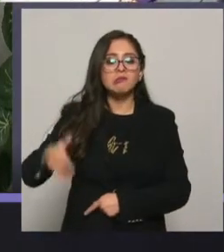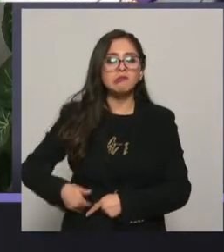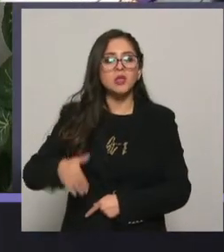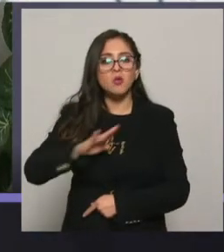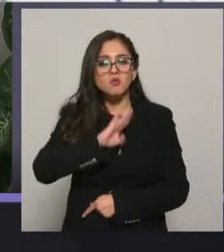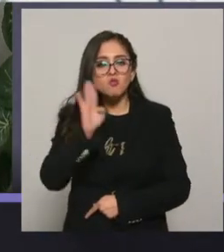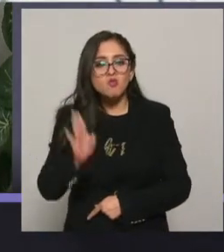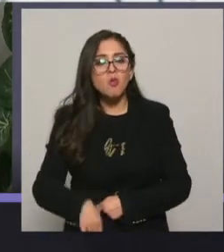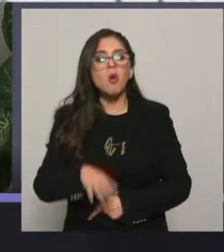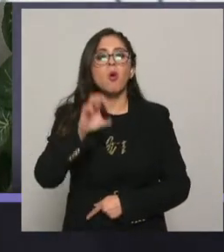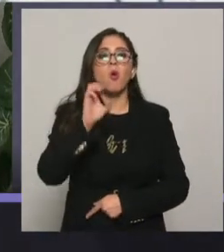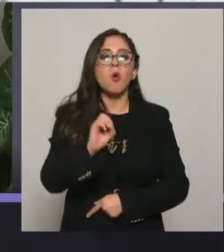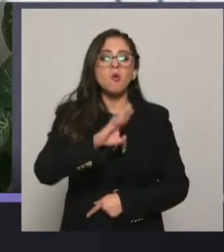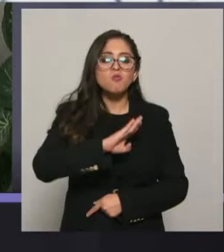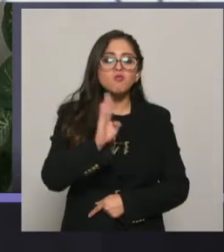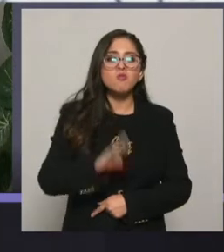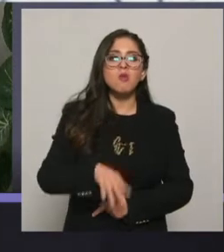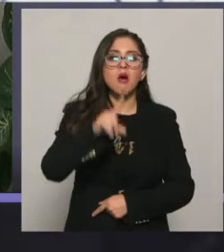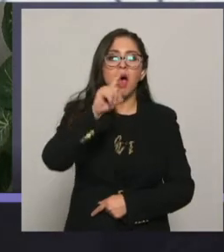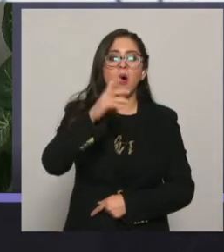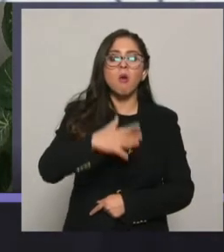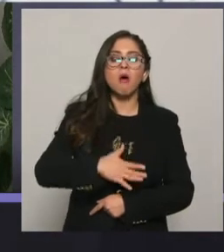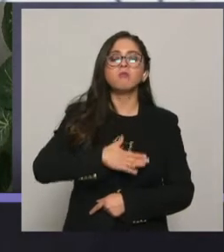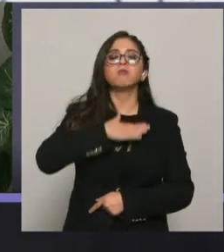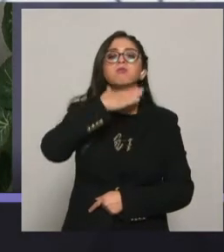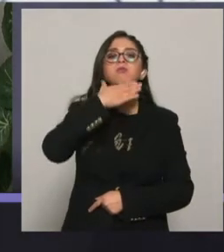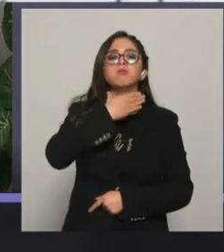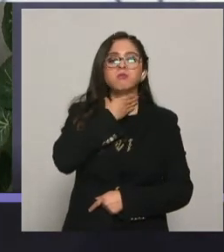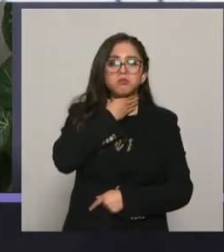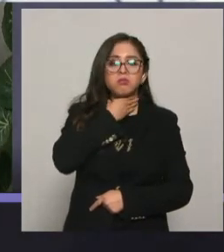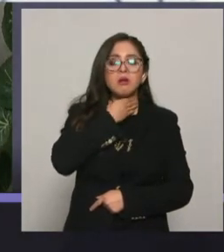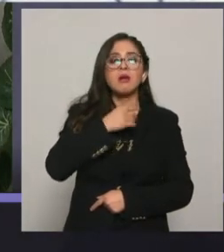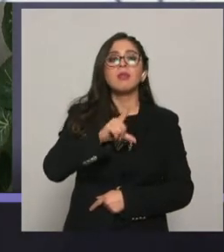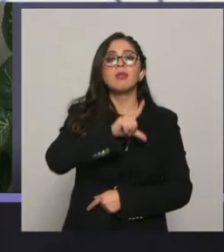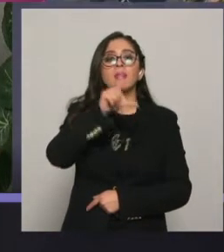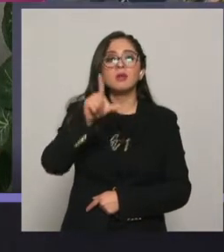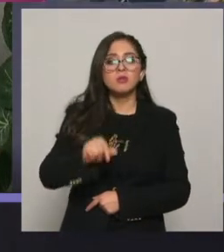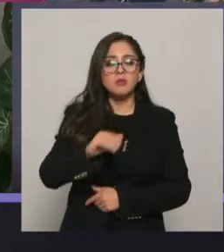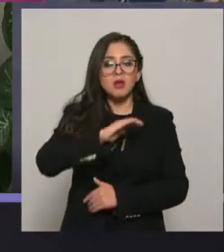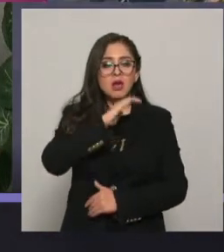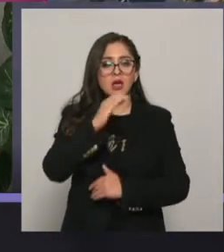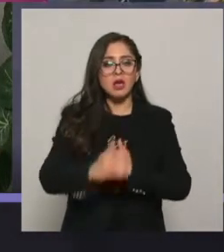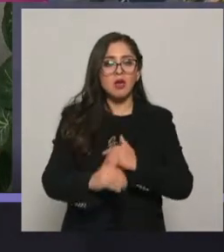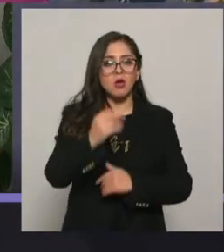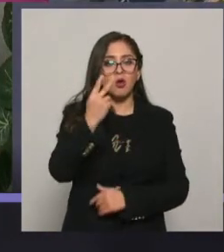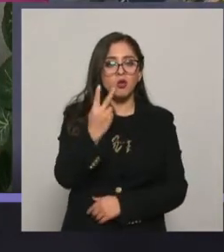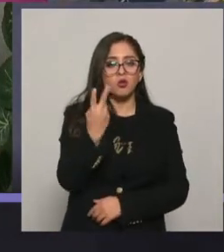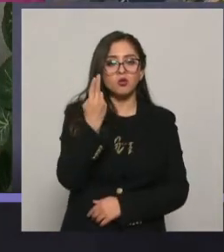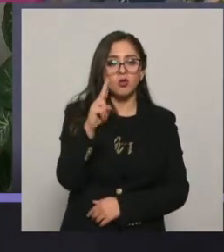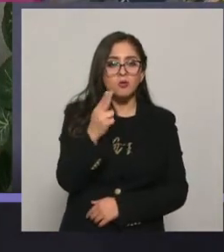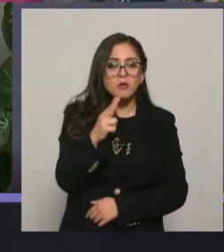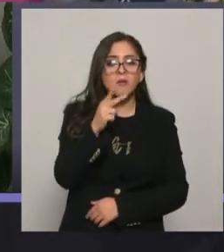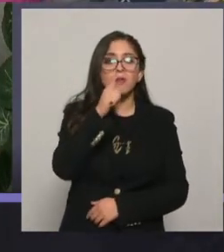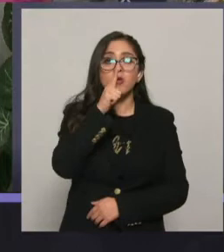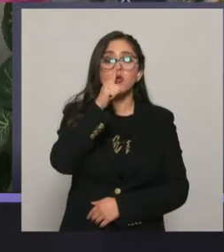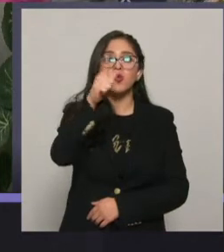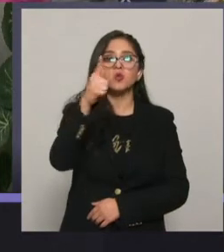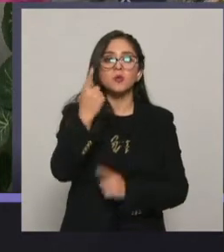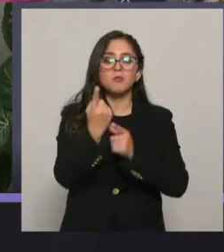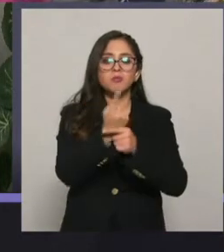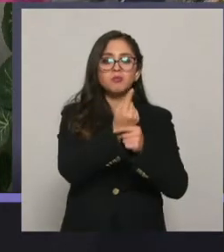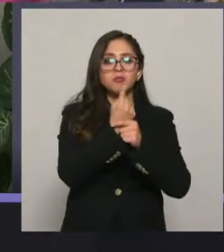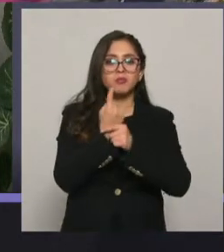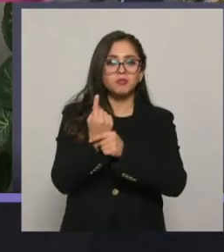murieron ahogados, y pues se termina el 2 de noviembre con la alumbrada. Ya esta alumbrada,